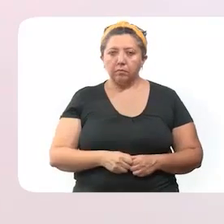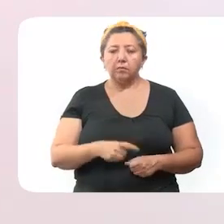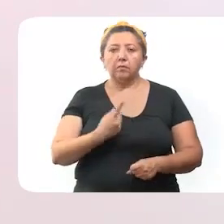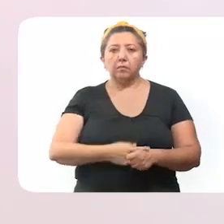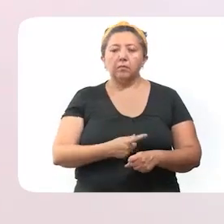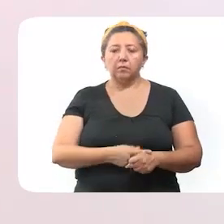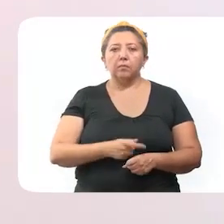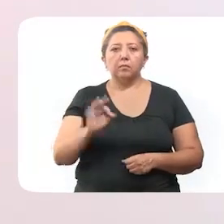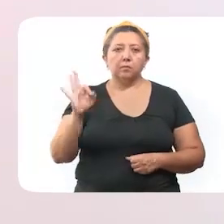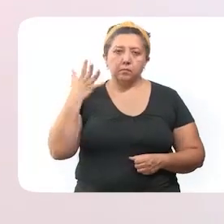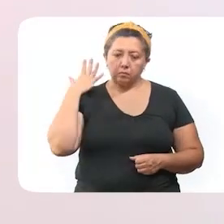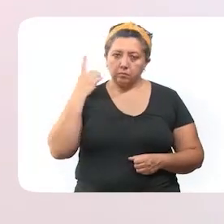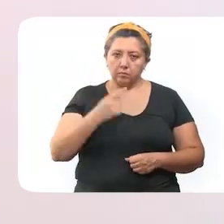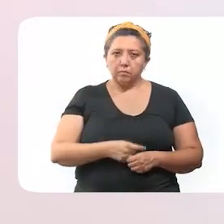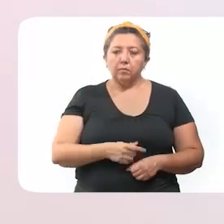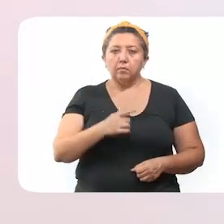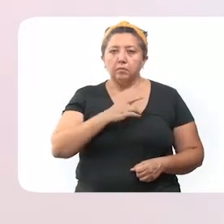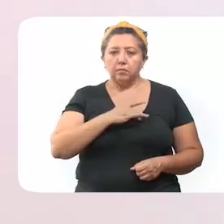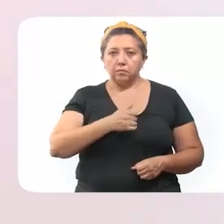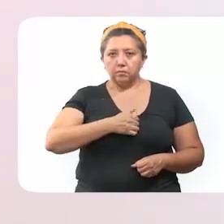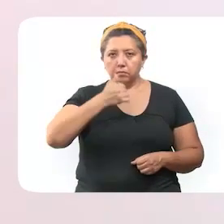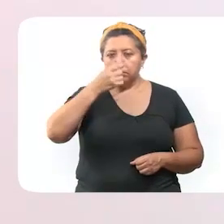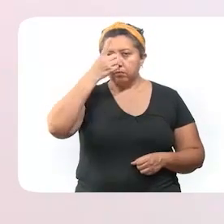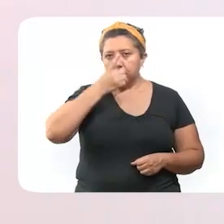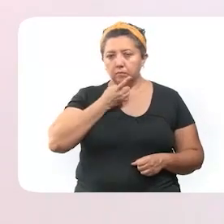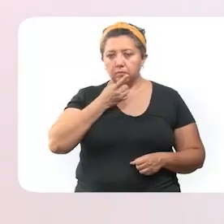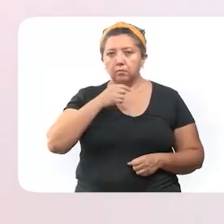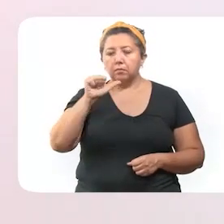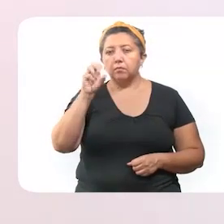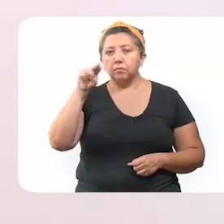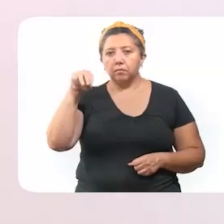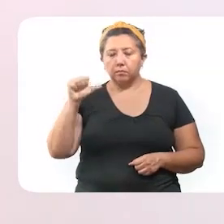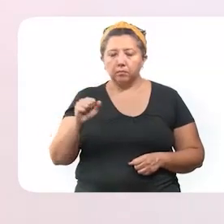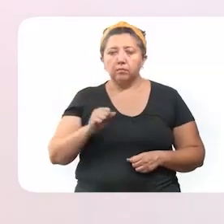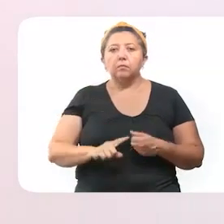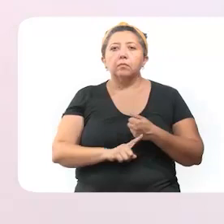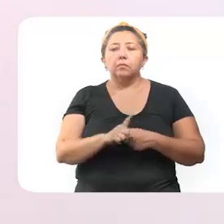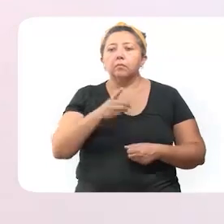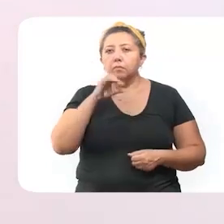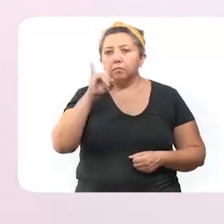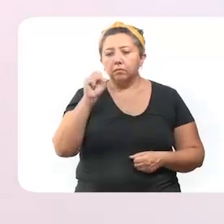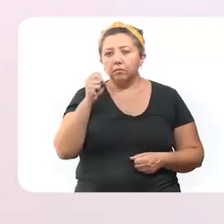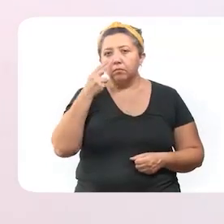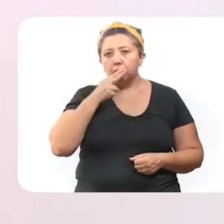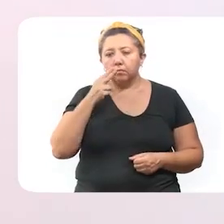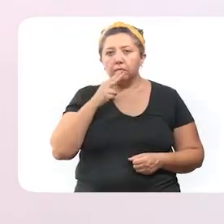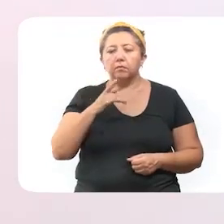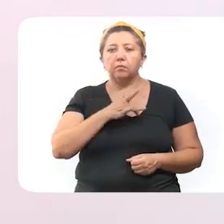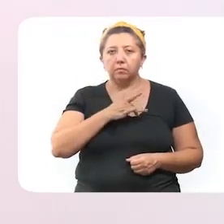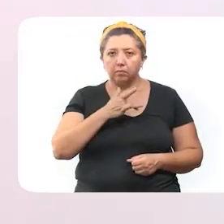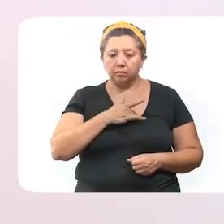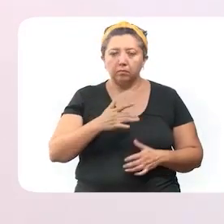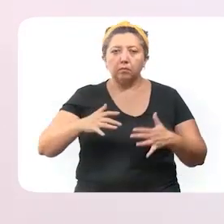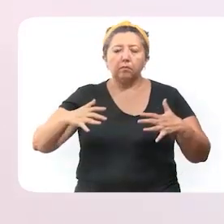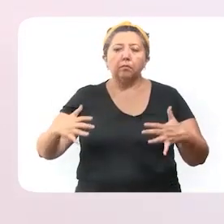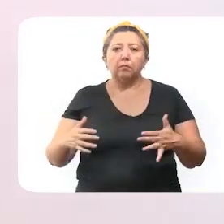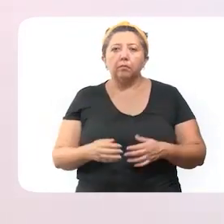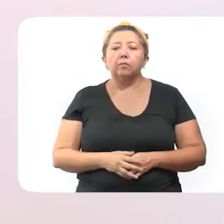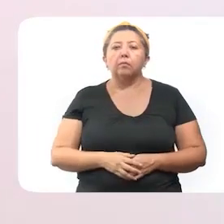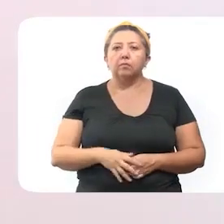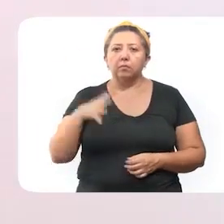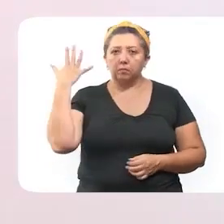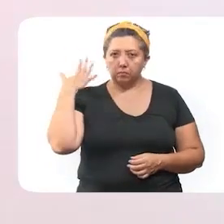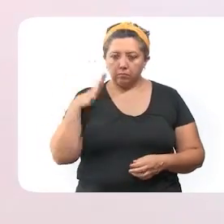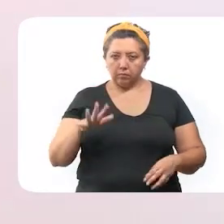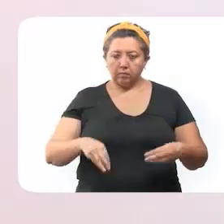Sus principales enfermedades fueron hipertensión arterial, diabetes, asma, inmunosupresión, tabaquismo, cardiopatía y obesidad.